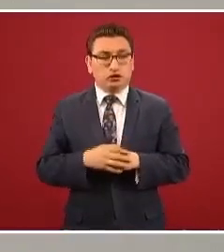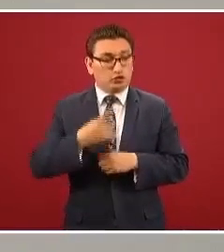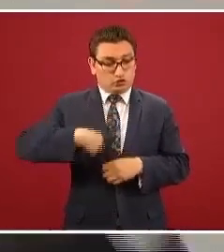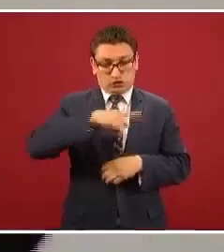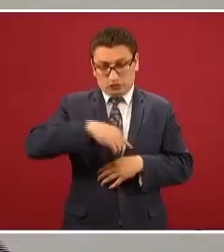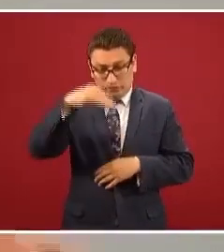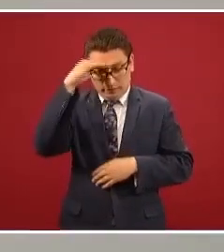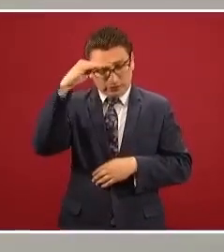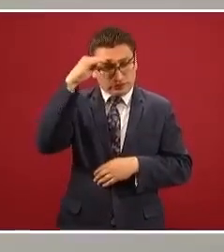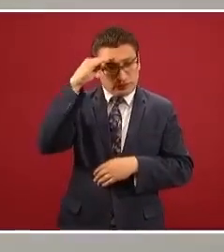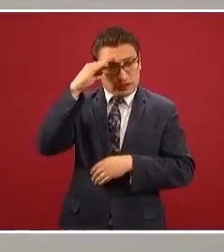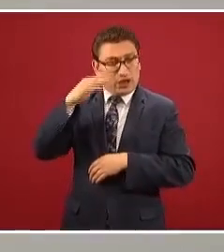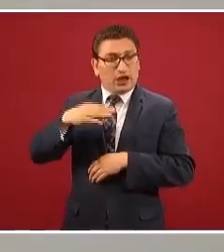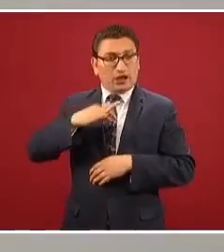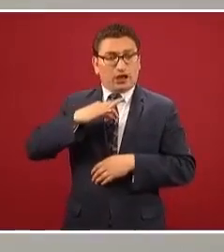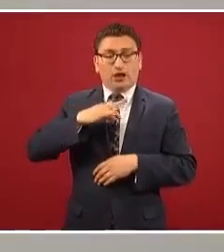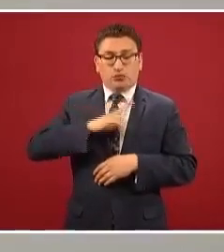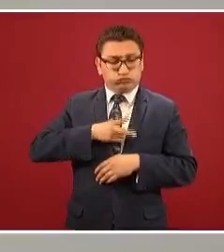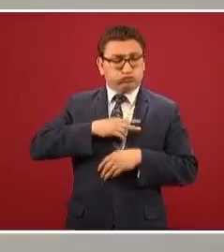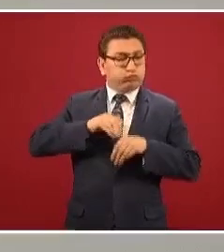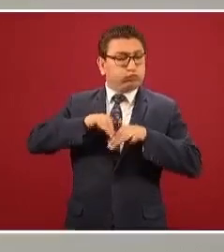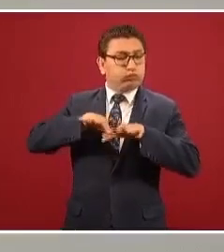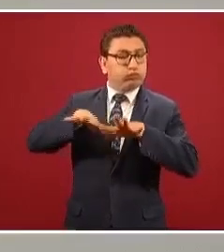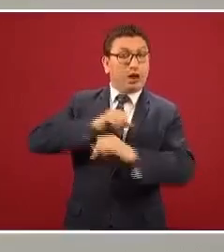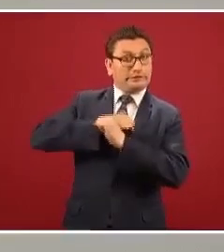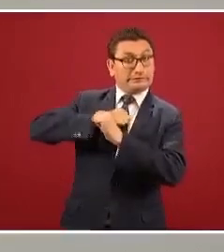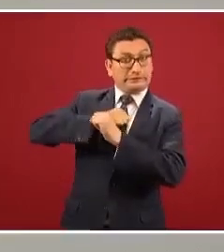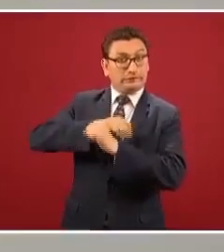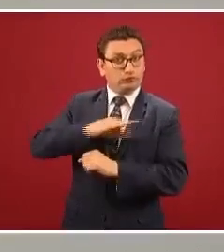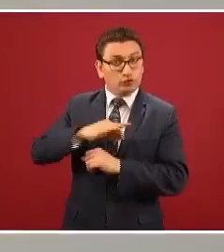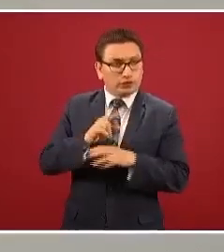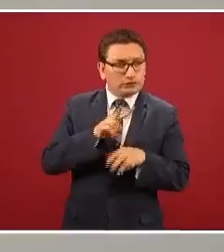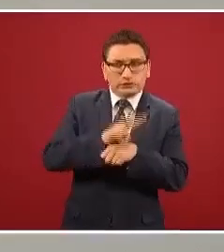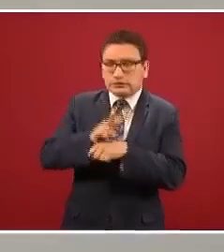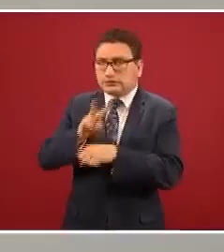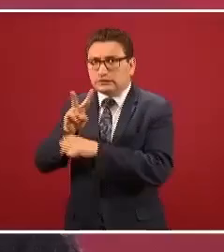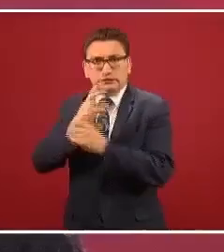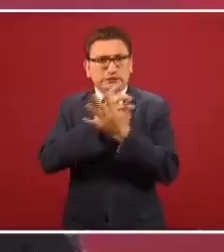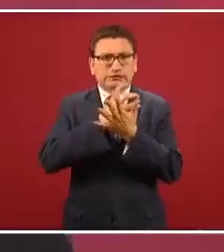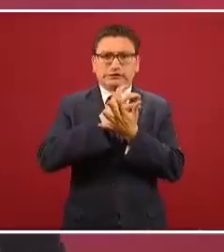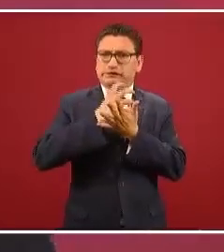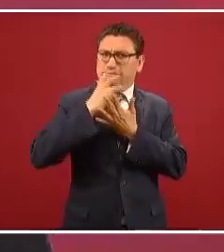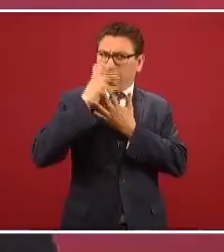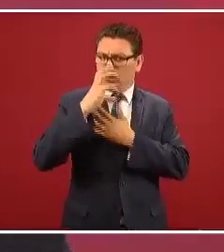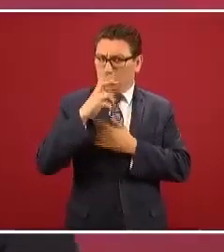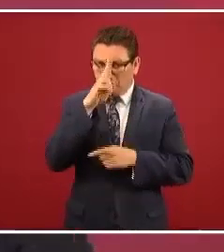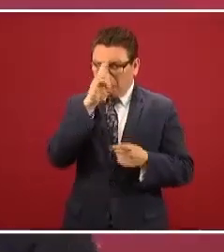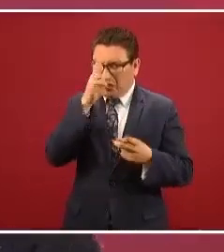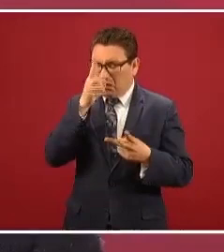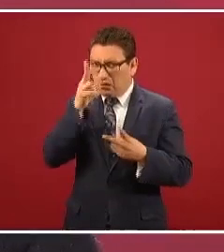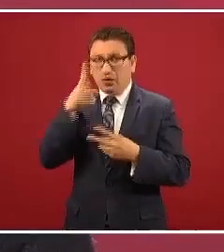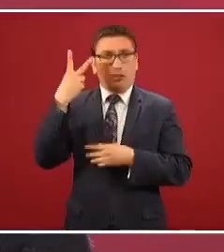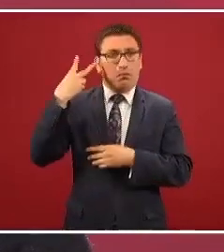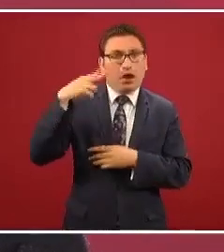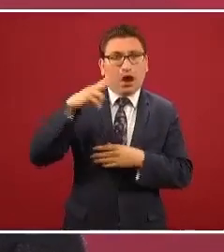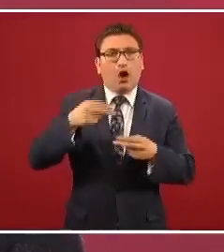que se puede evitar la llegada a un territorio y se toman medidas de vigilancia muy extremas o restricciones de viajes